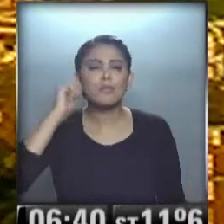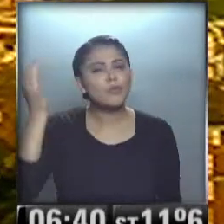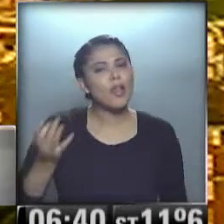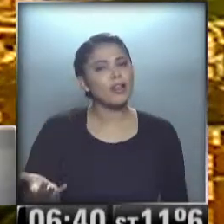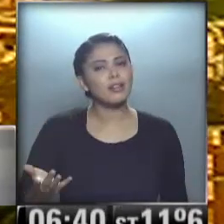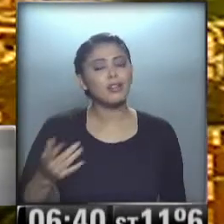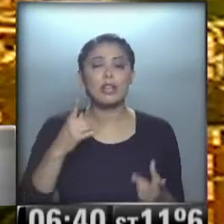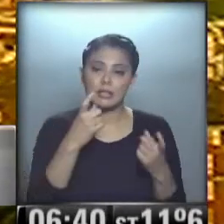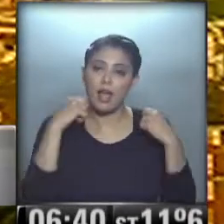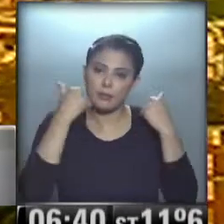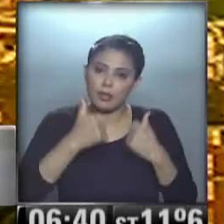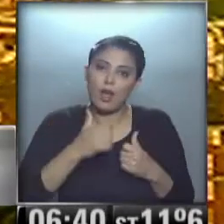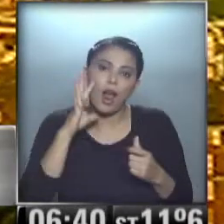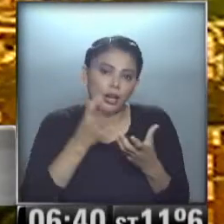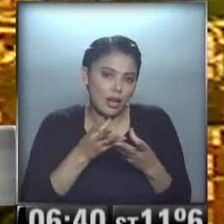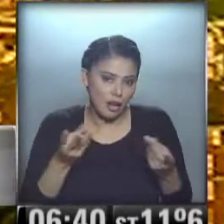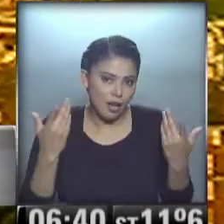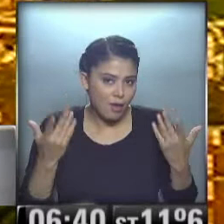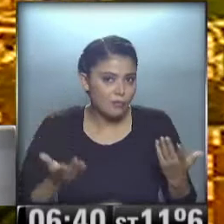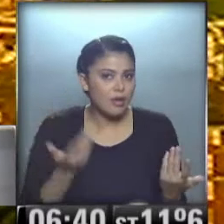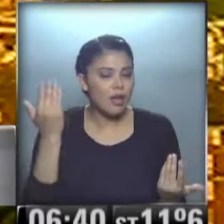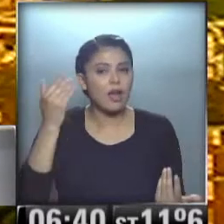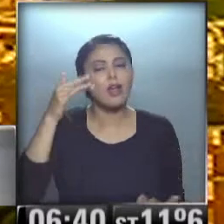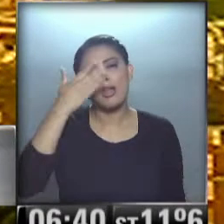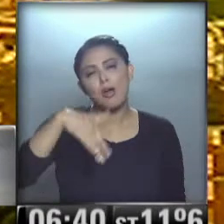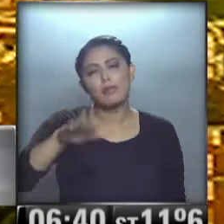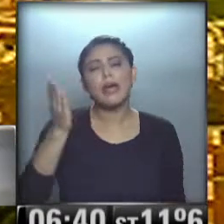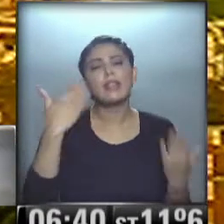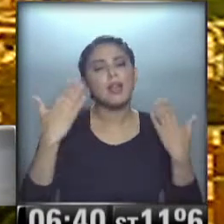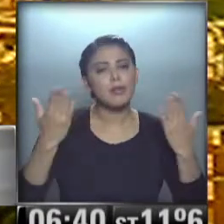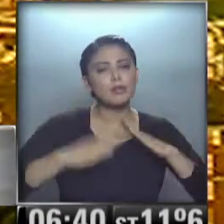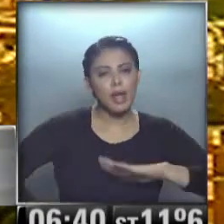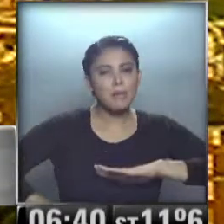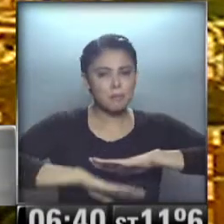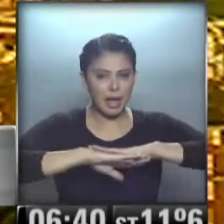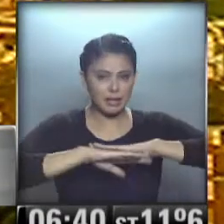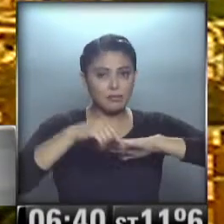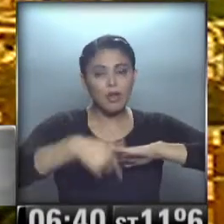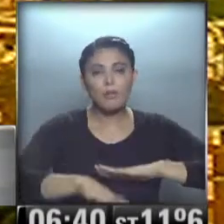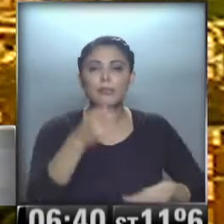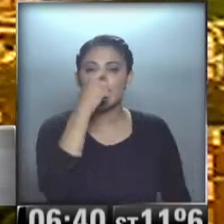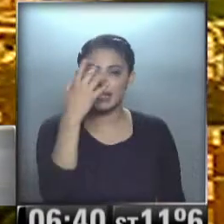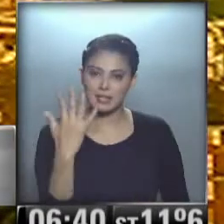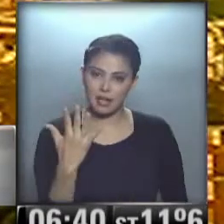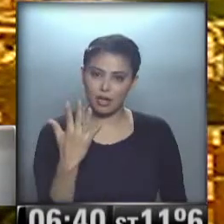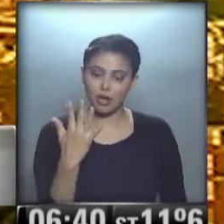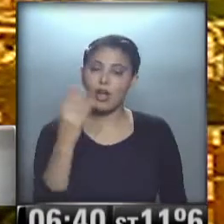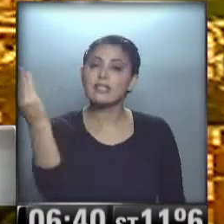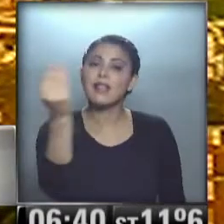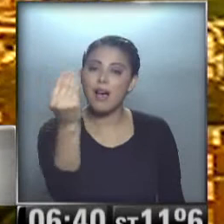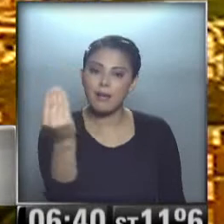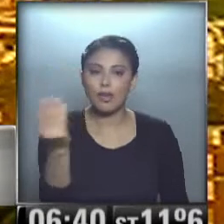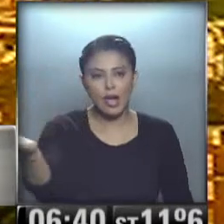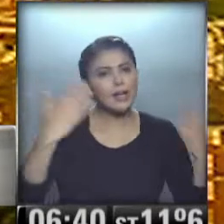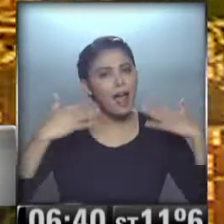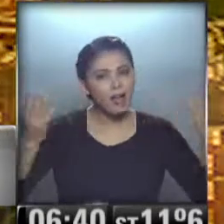Un abriguito liviano póngase ahora, tempranito. Después la temperatura máxima para hoy, 25. Y el sábado,